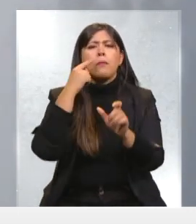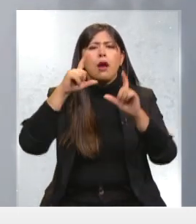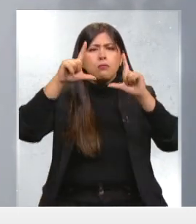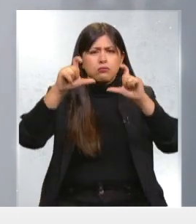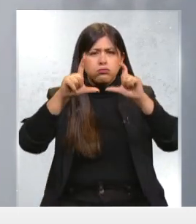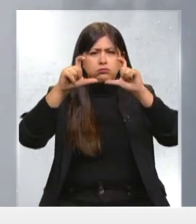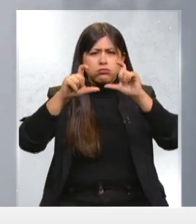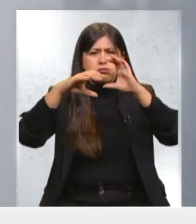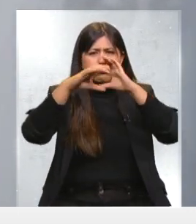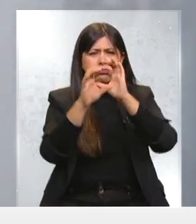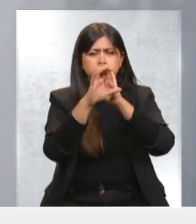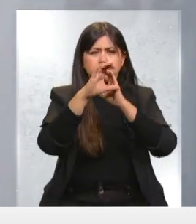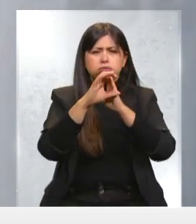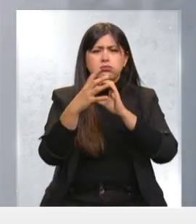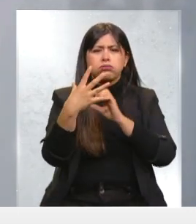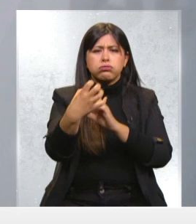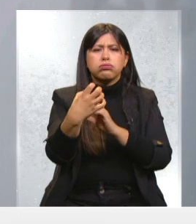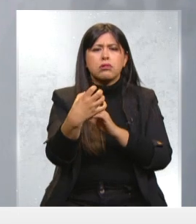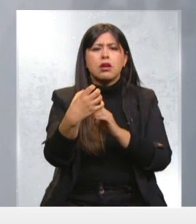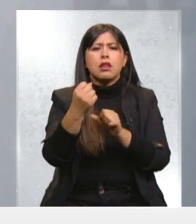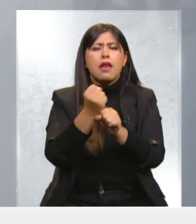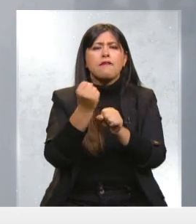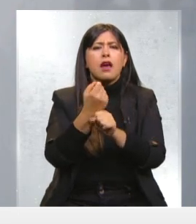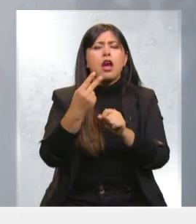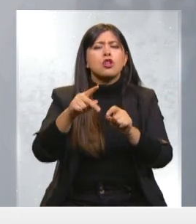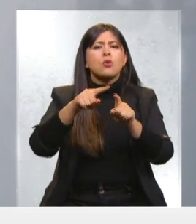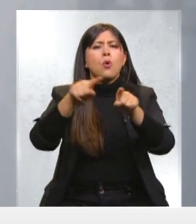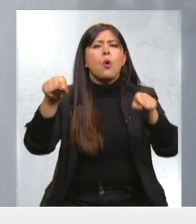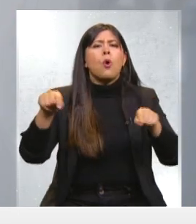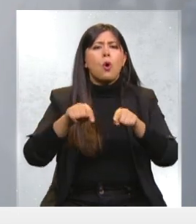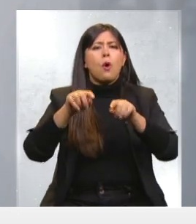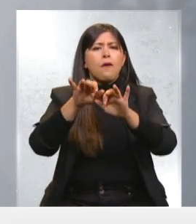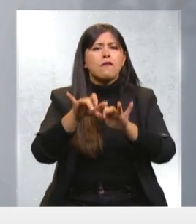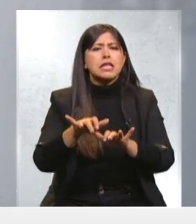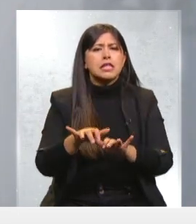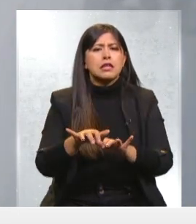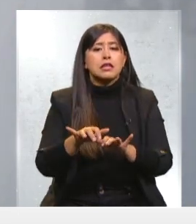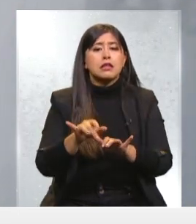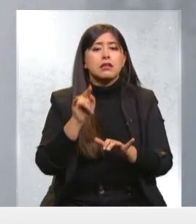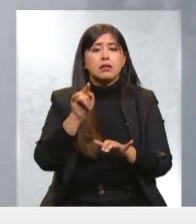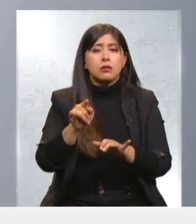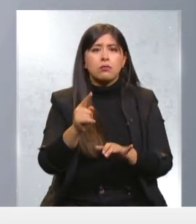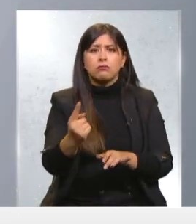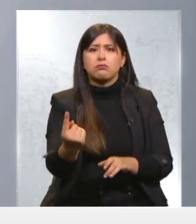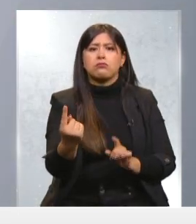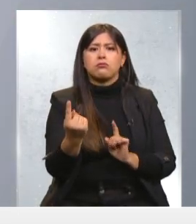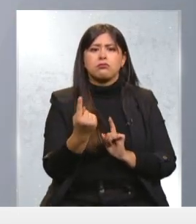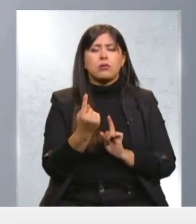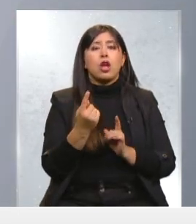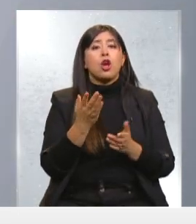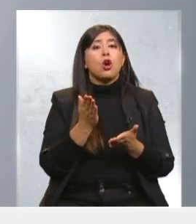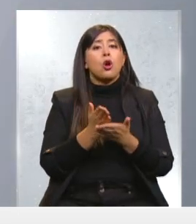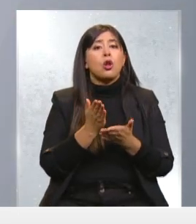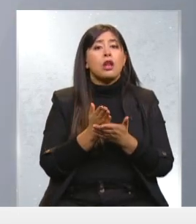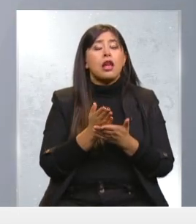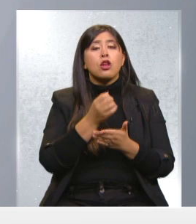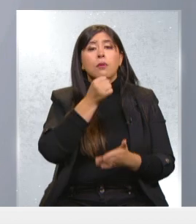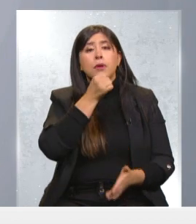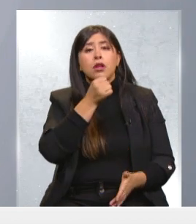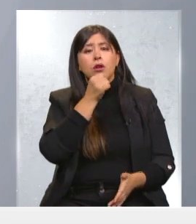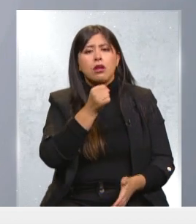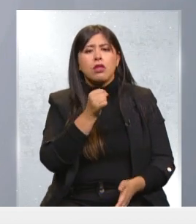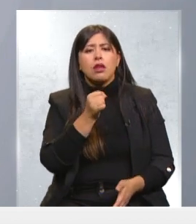acreditado por captarlo trabajando en su oficina su actuar le valió el pronunciamiento del colegio de